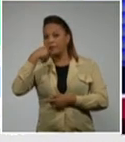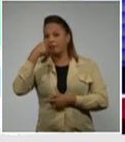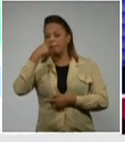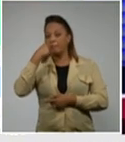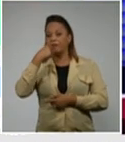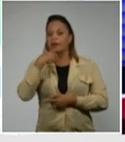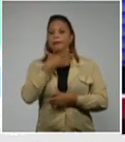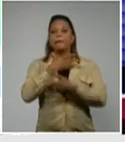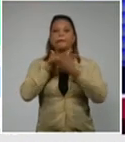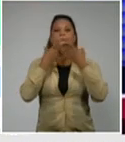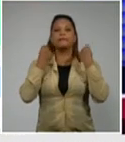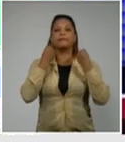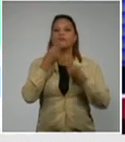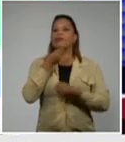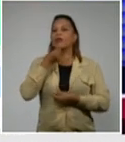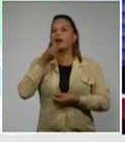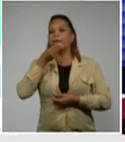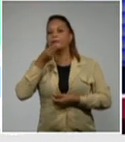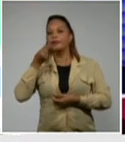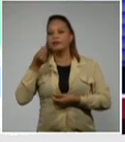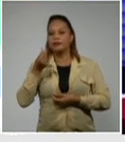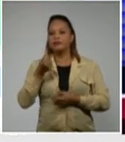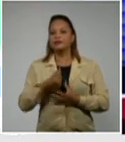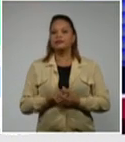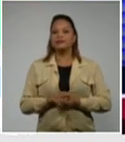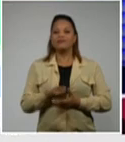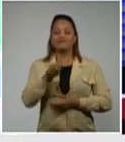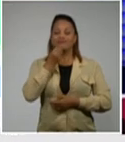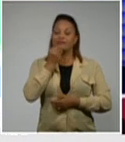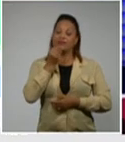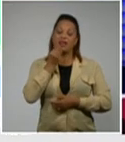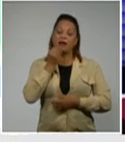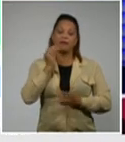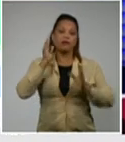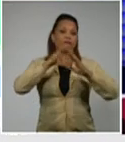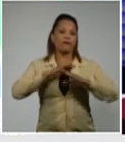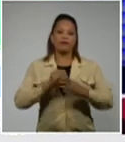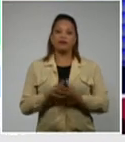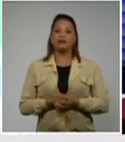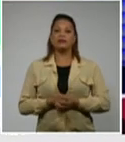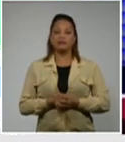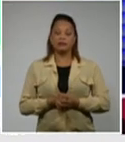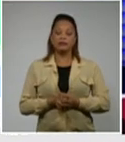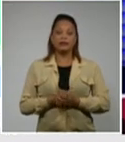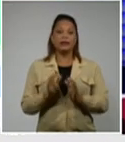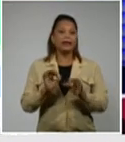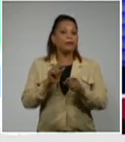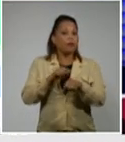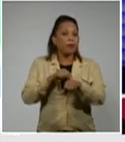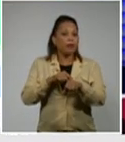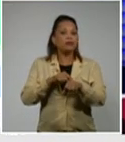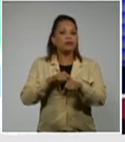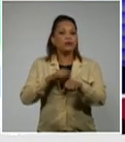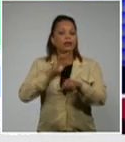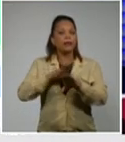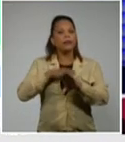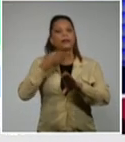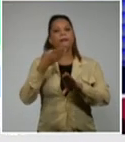pérdida del apetito. Es la sintomatología que presentó en ese momento. Se evaluó,